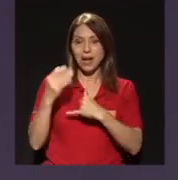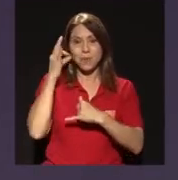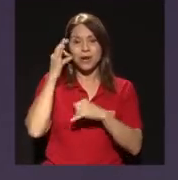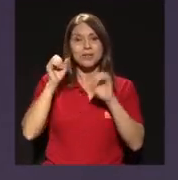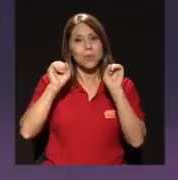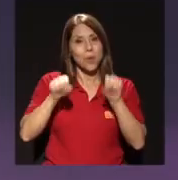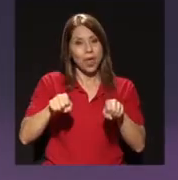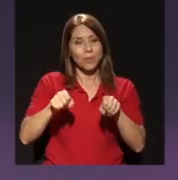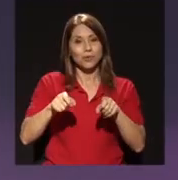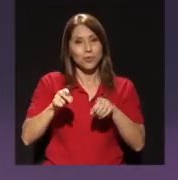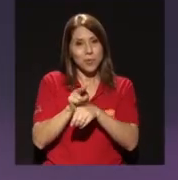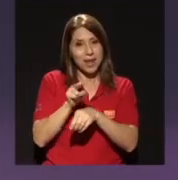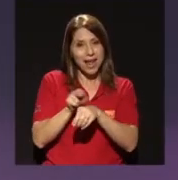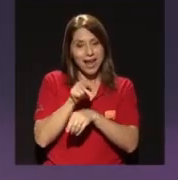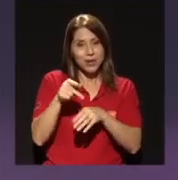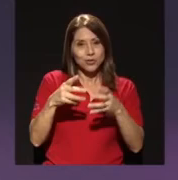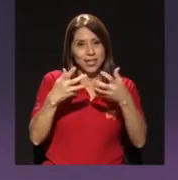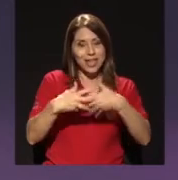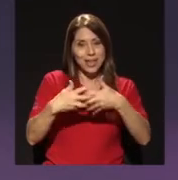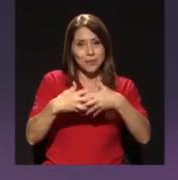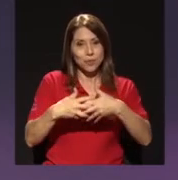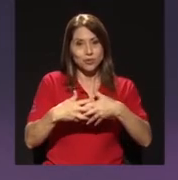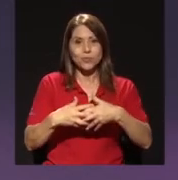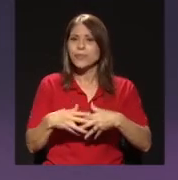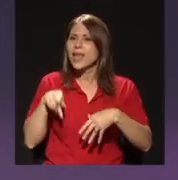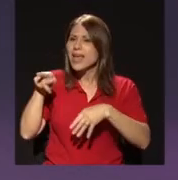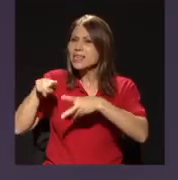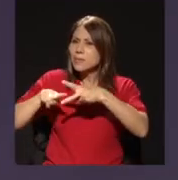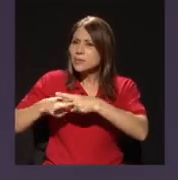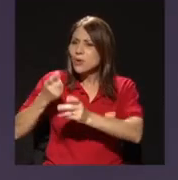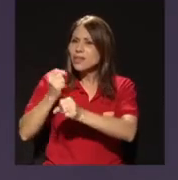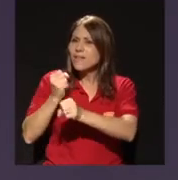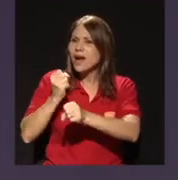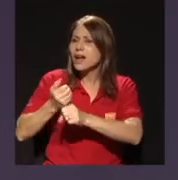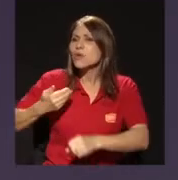esos equipos. ¿Cuándo empezó ella trabajando ahí? Ella empezó